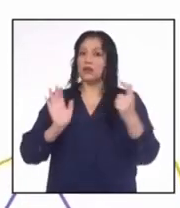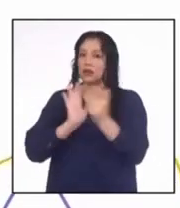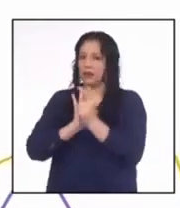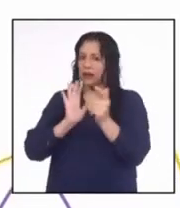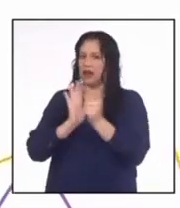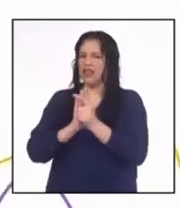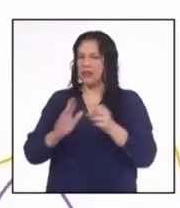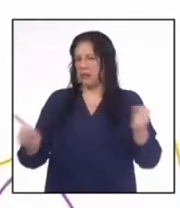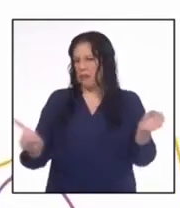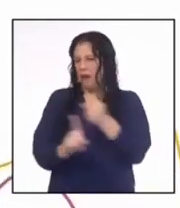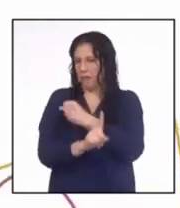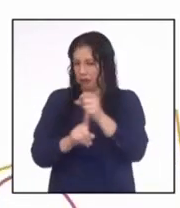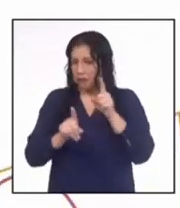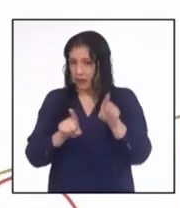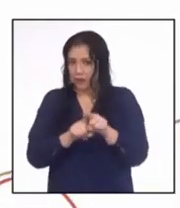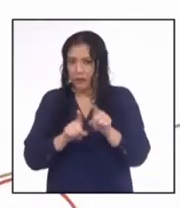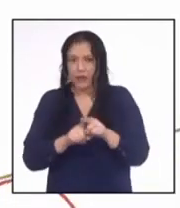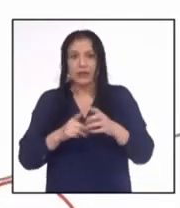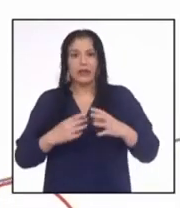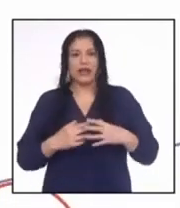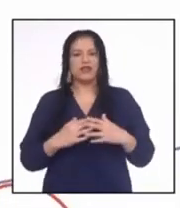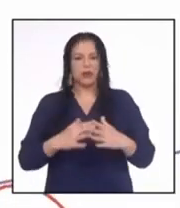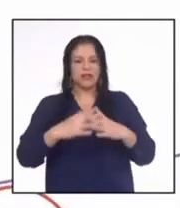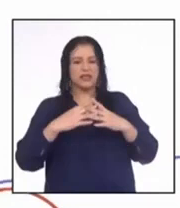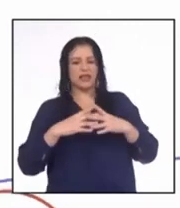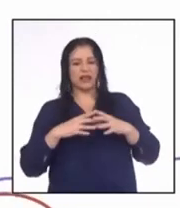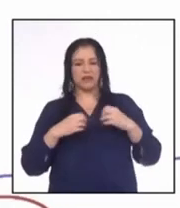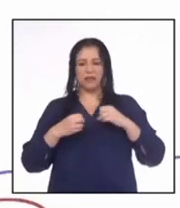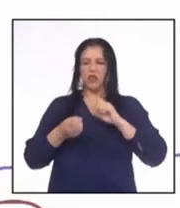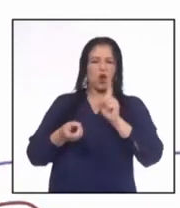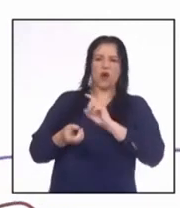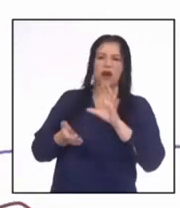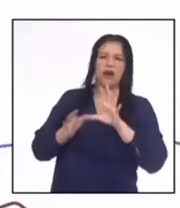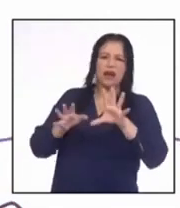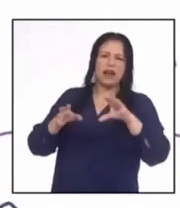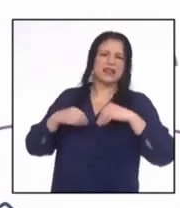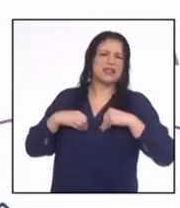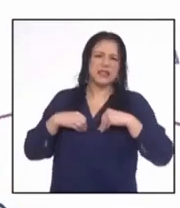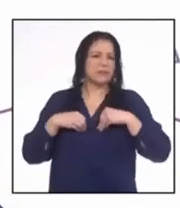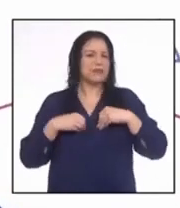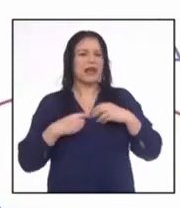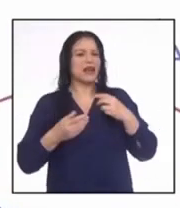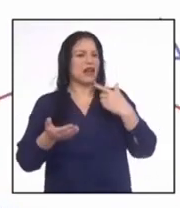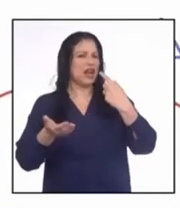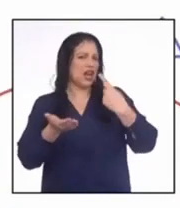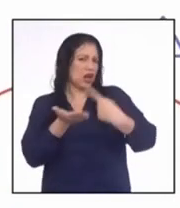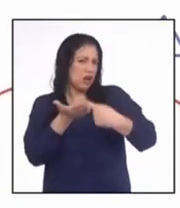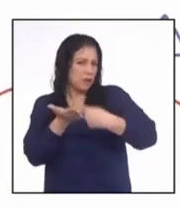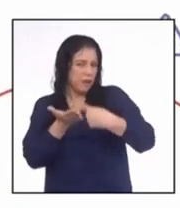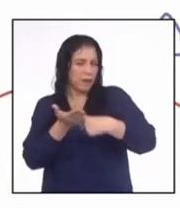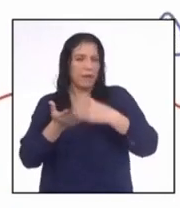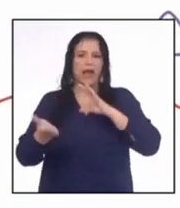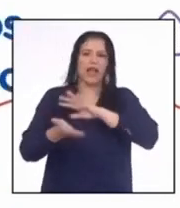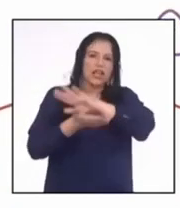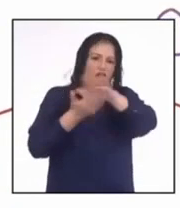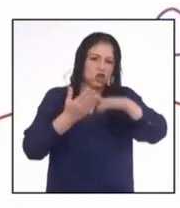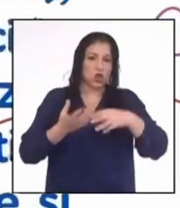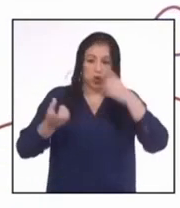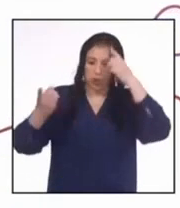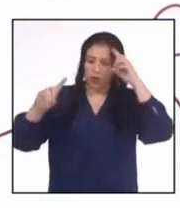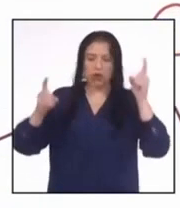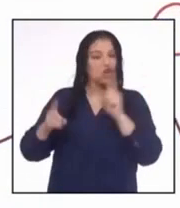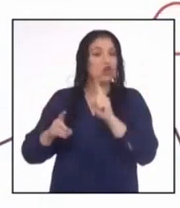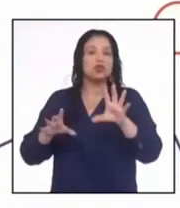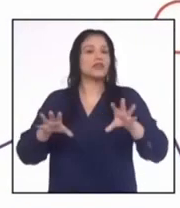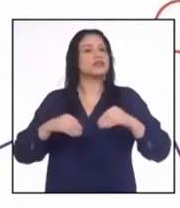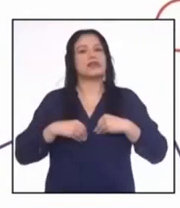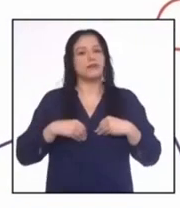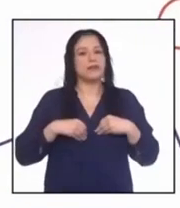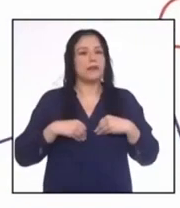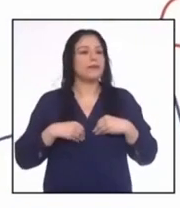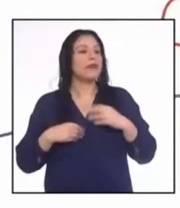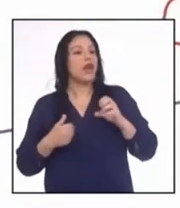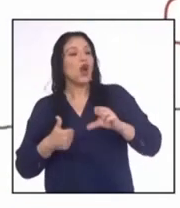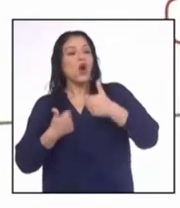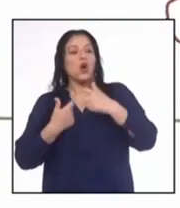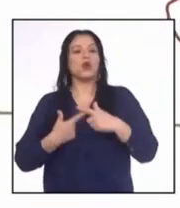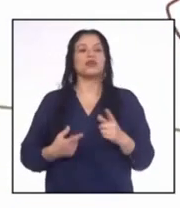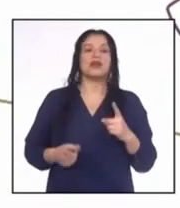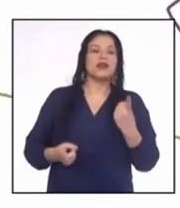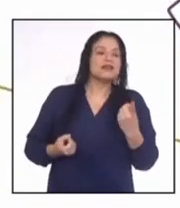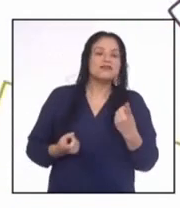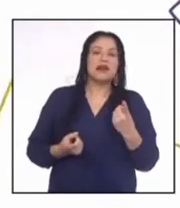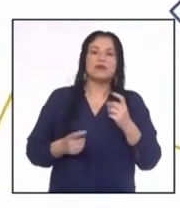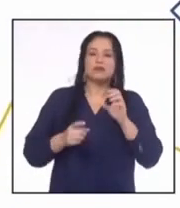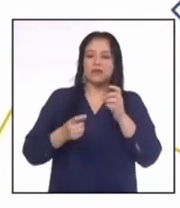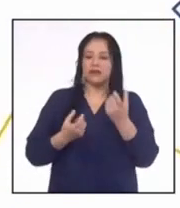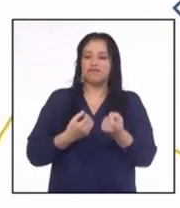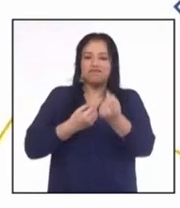violentos. Esto involucra resistencia y rechazo al diálogo, concertación y toda clase de acuerdos. La conducta discordante de un